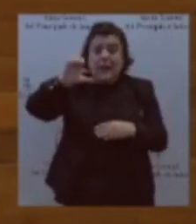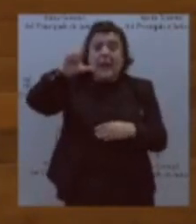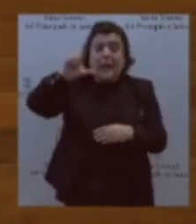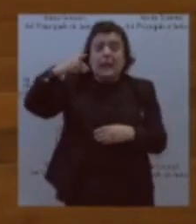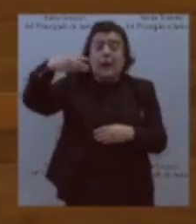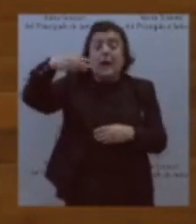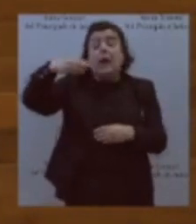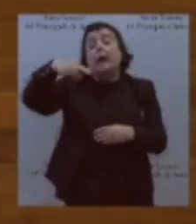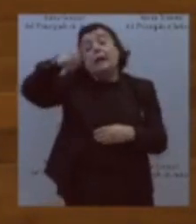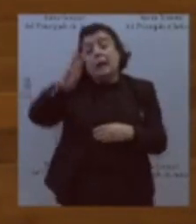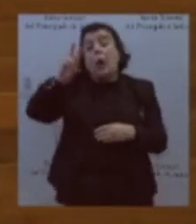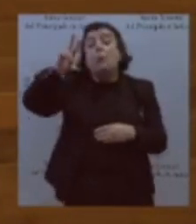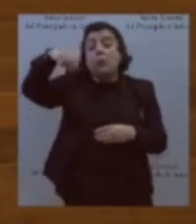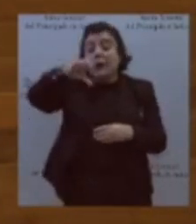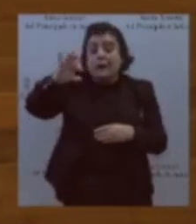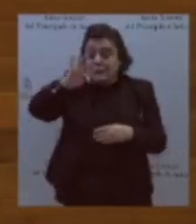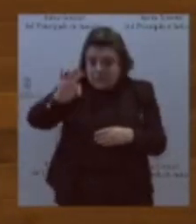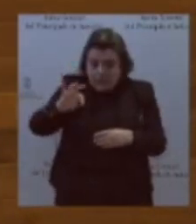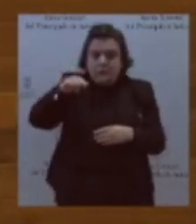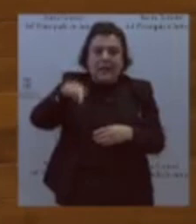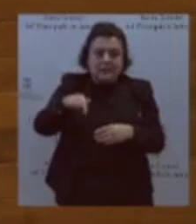zona y actuemos como